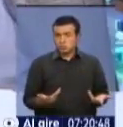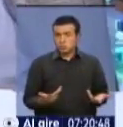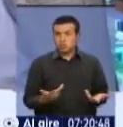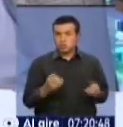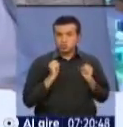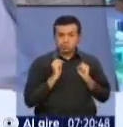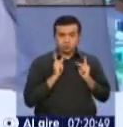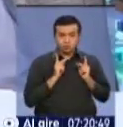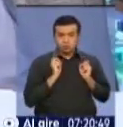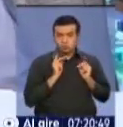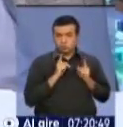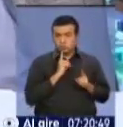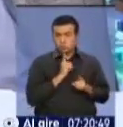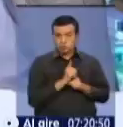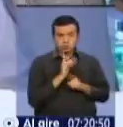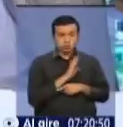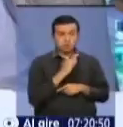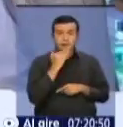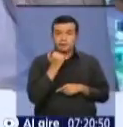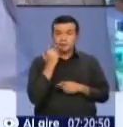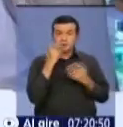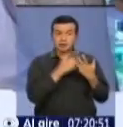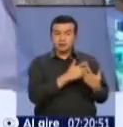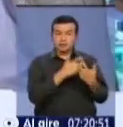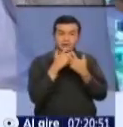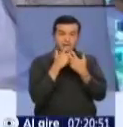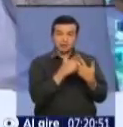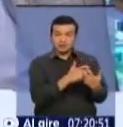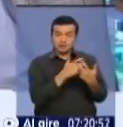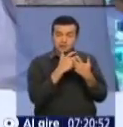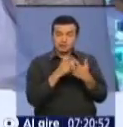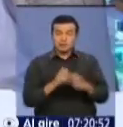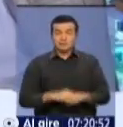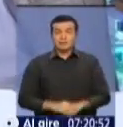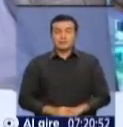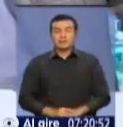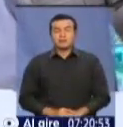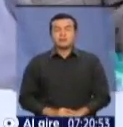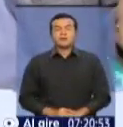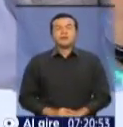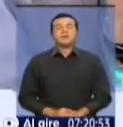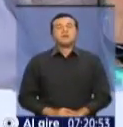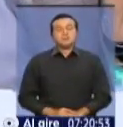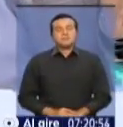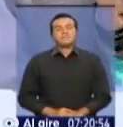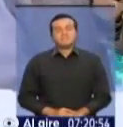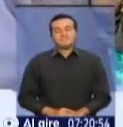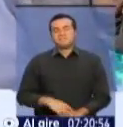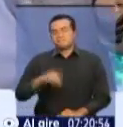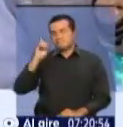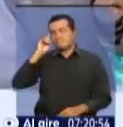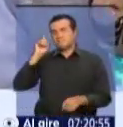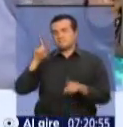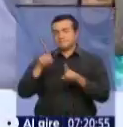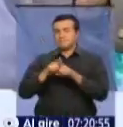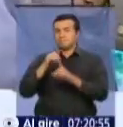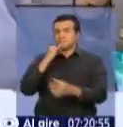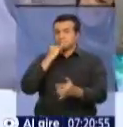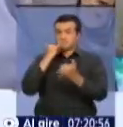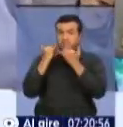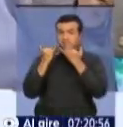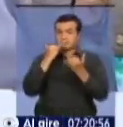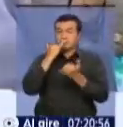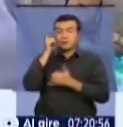dándole oportunidad a que haya una mejor articulación? A ver, yo coincido. El gran error es buscar